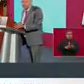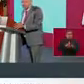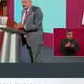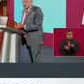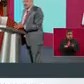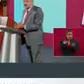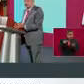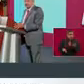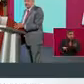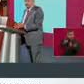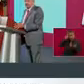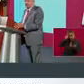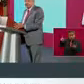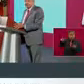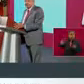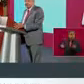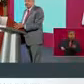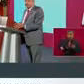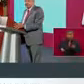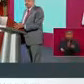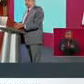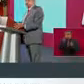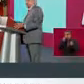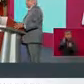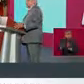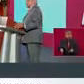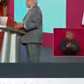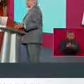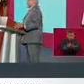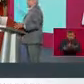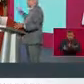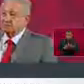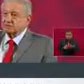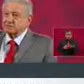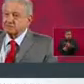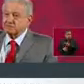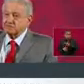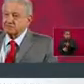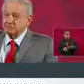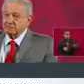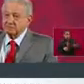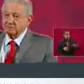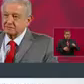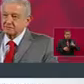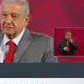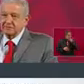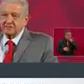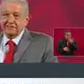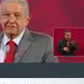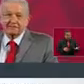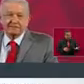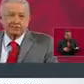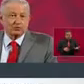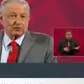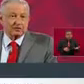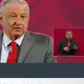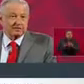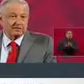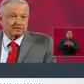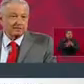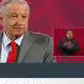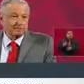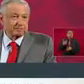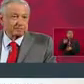nuestro sistema de justicia penal o nuestro sistema de justicia en general. Así que, Edna, invítame, dime dónde